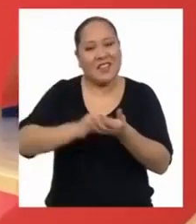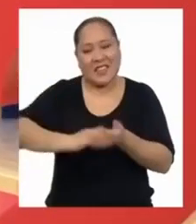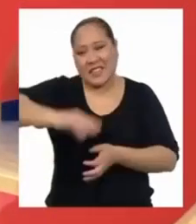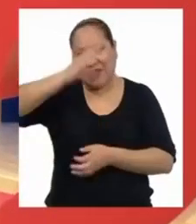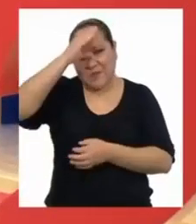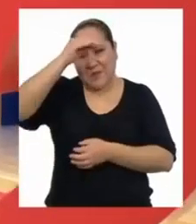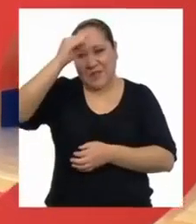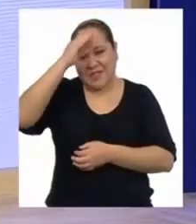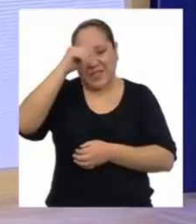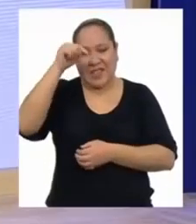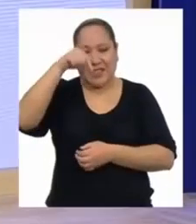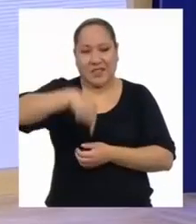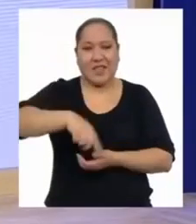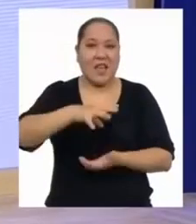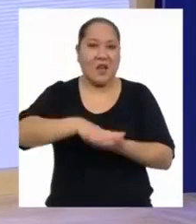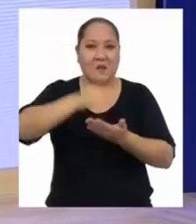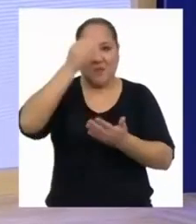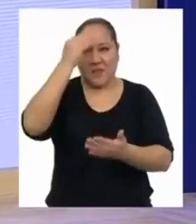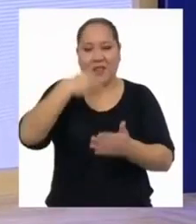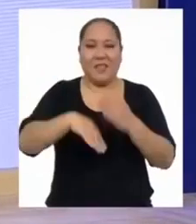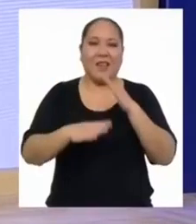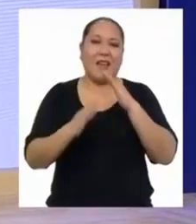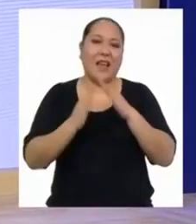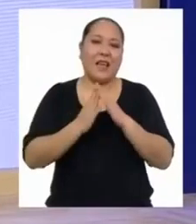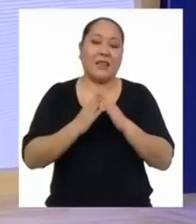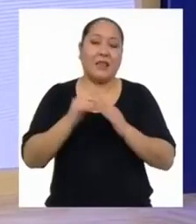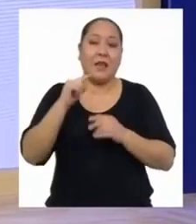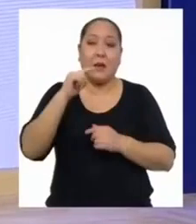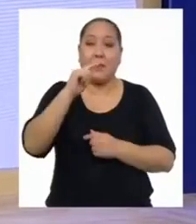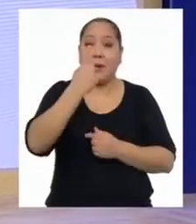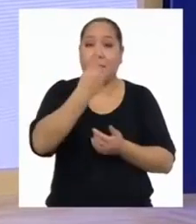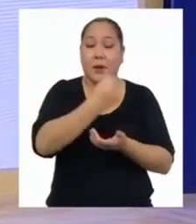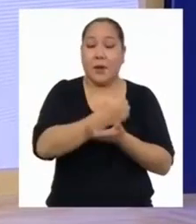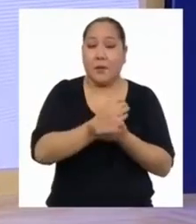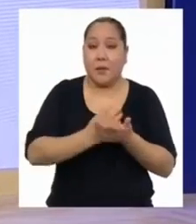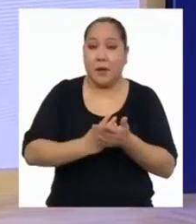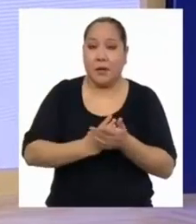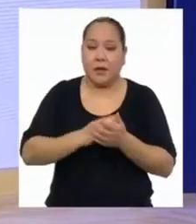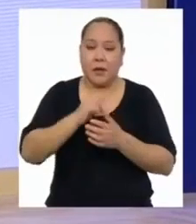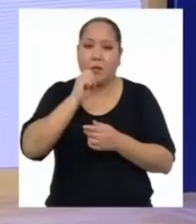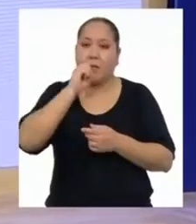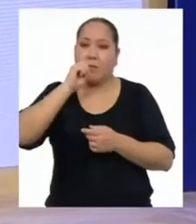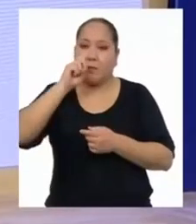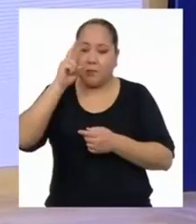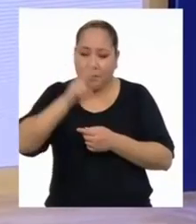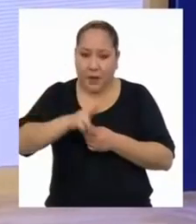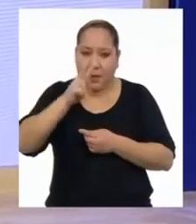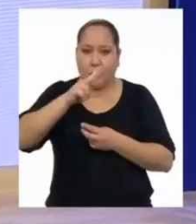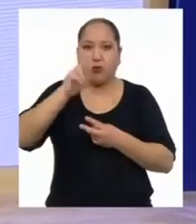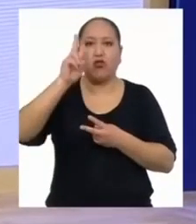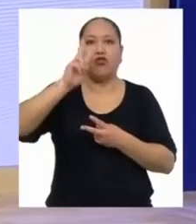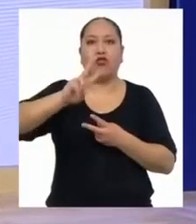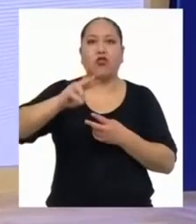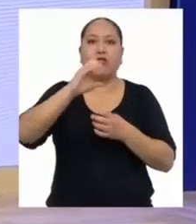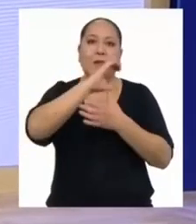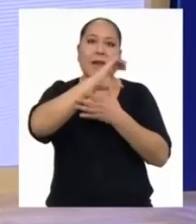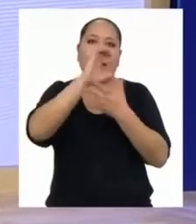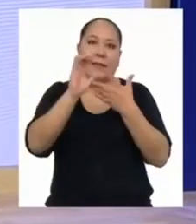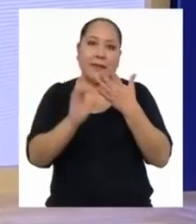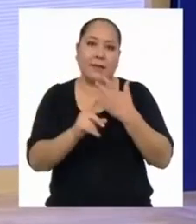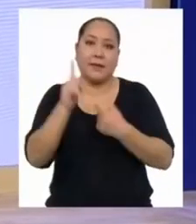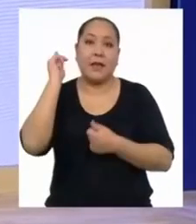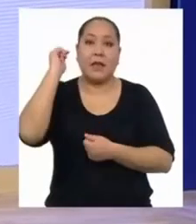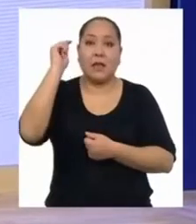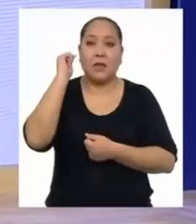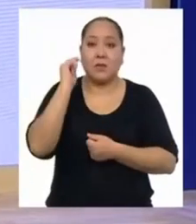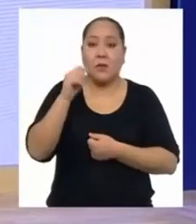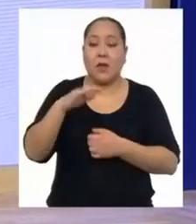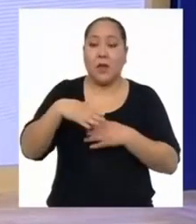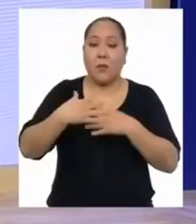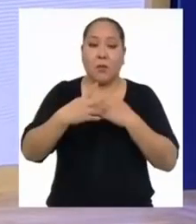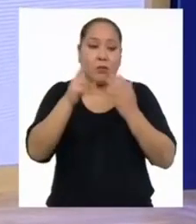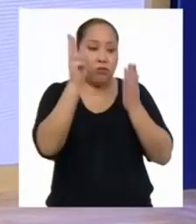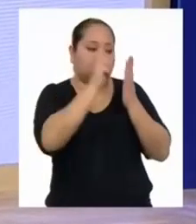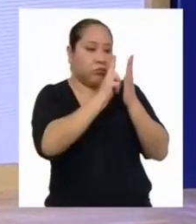a Aprendo en Casa. En el primer bloque definimos dos características claves del testimonio, después de una lectura del escritor peruano Arturo